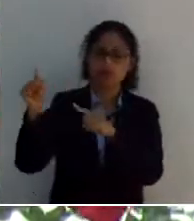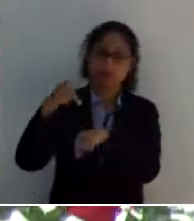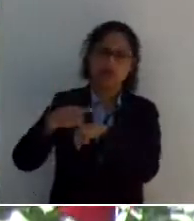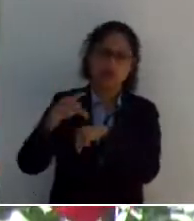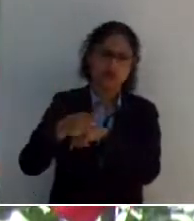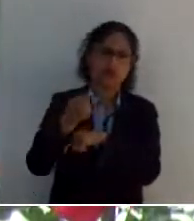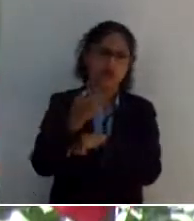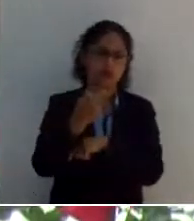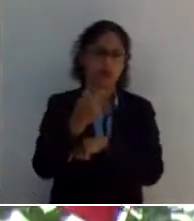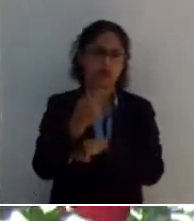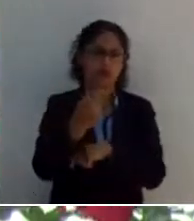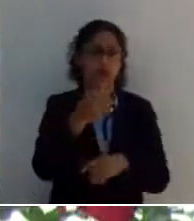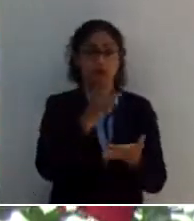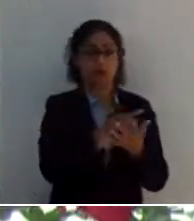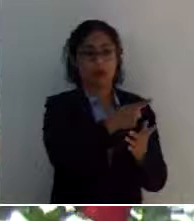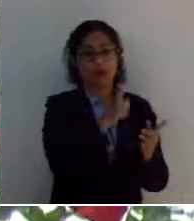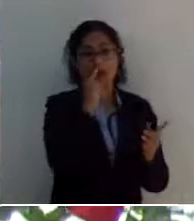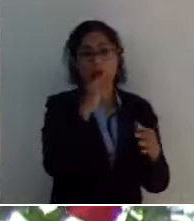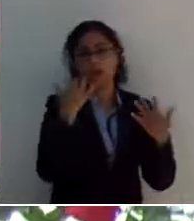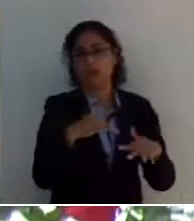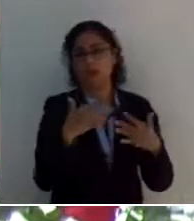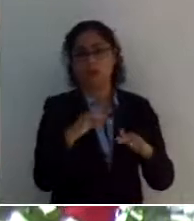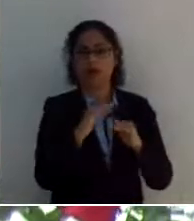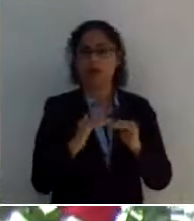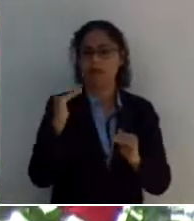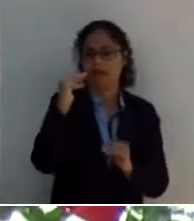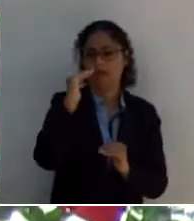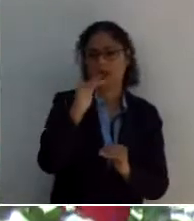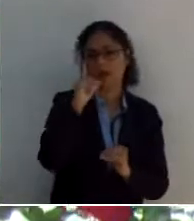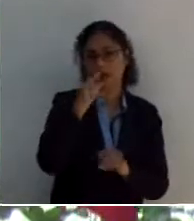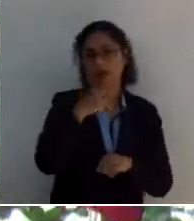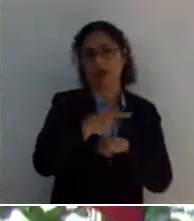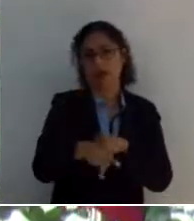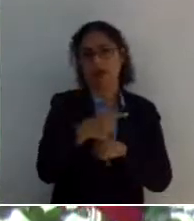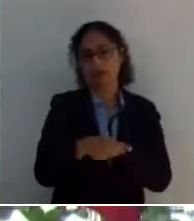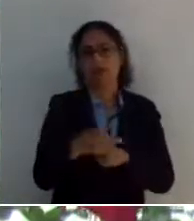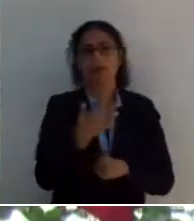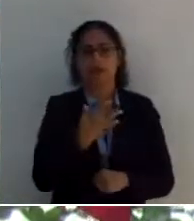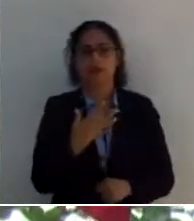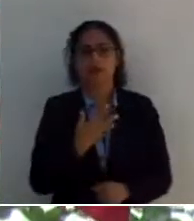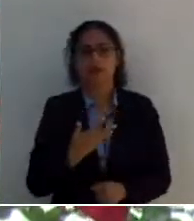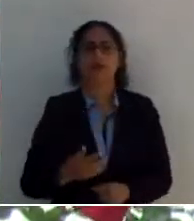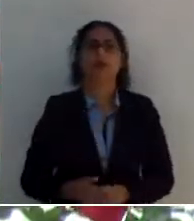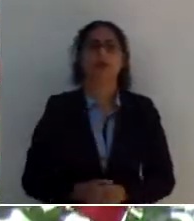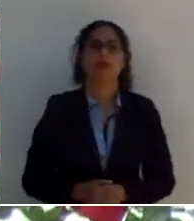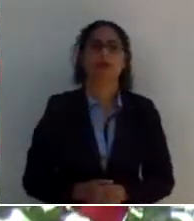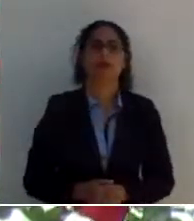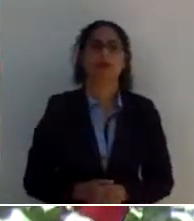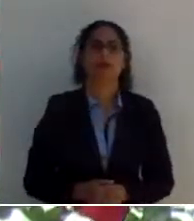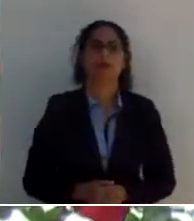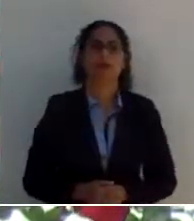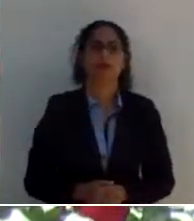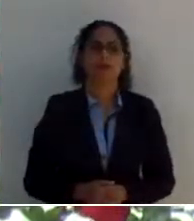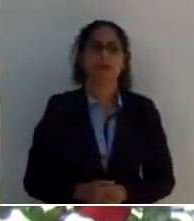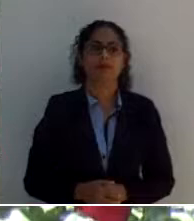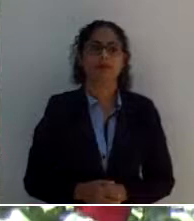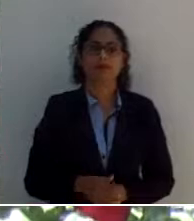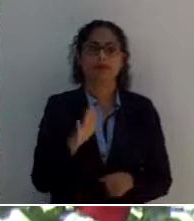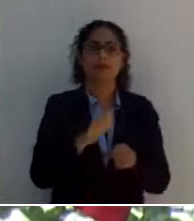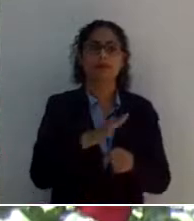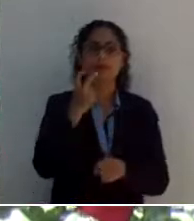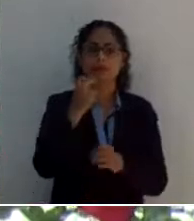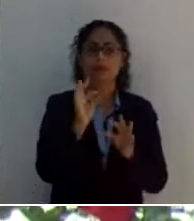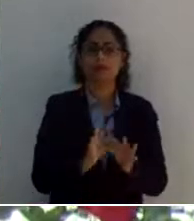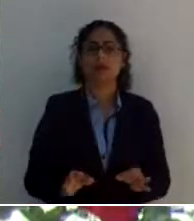riesgos, pero no de la magnitud que tiene la profesión de ser policía. Por eso